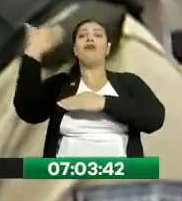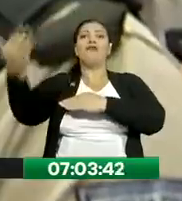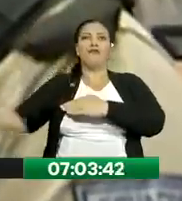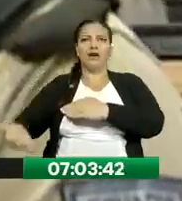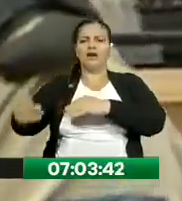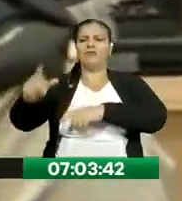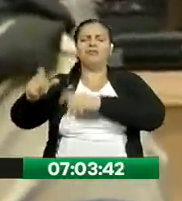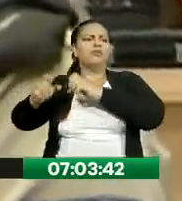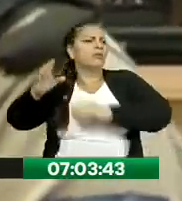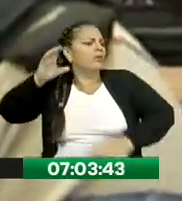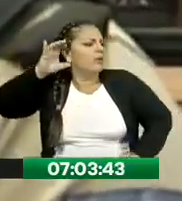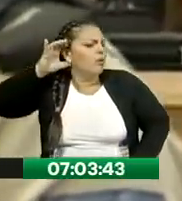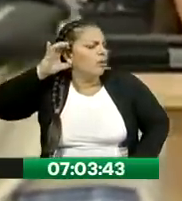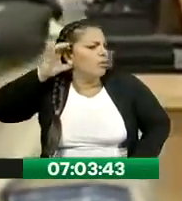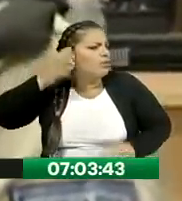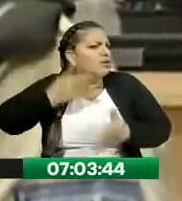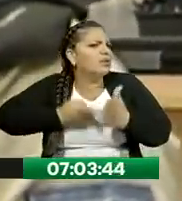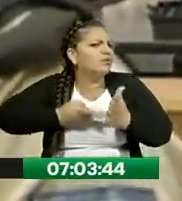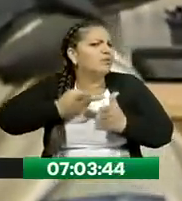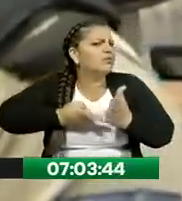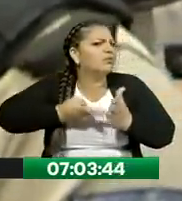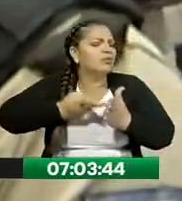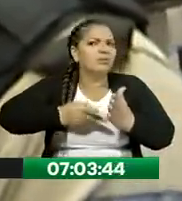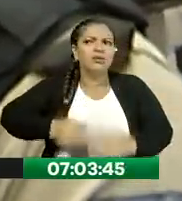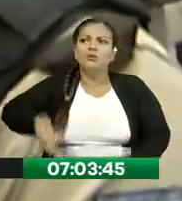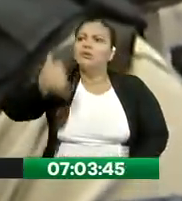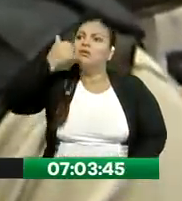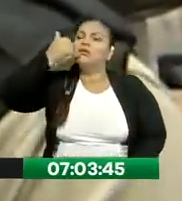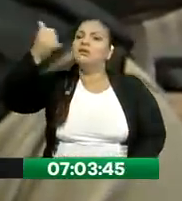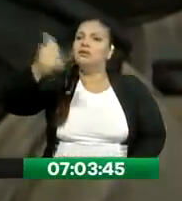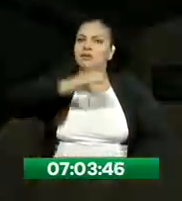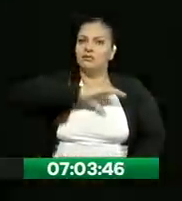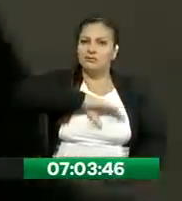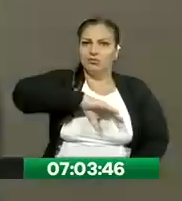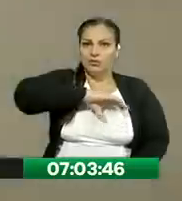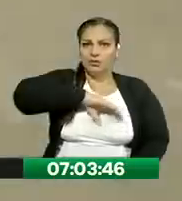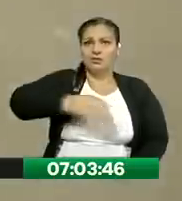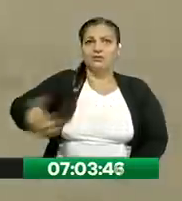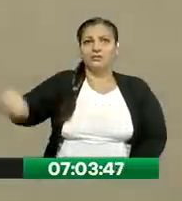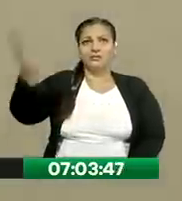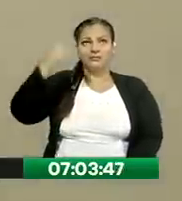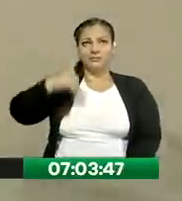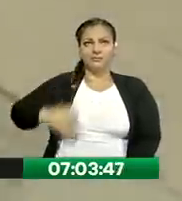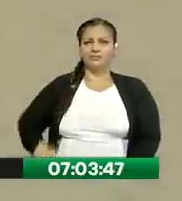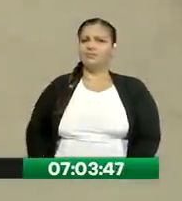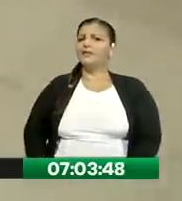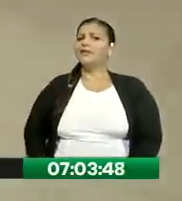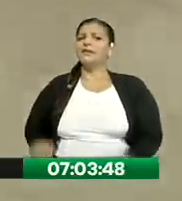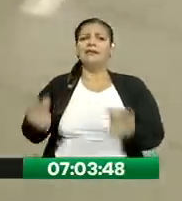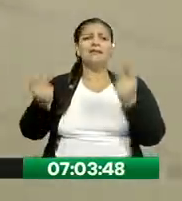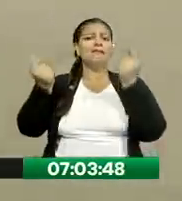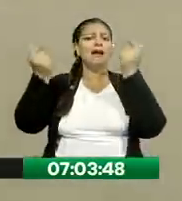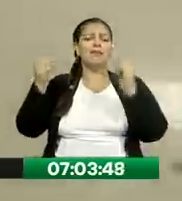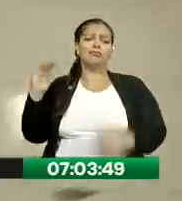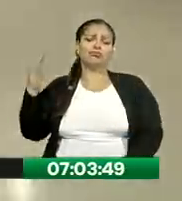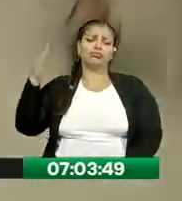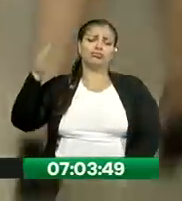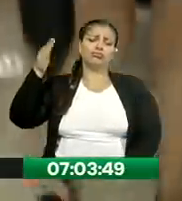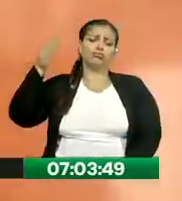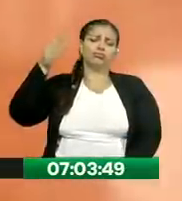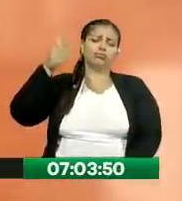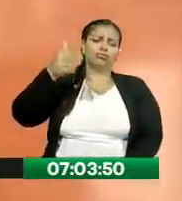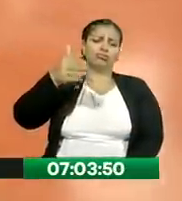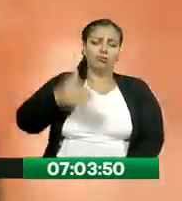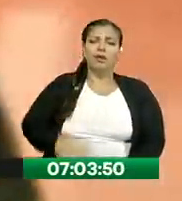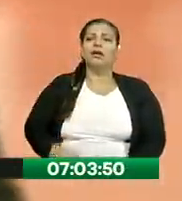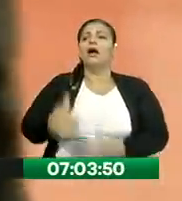hasta el domicilio de las ciudadanas manifestando que ha habido una riña familiar. La oportuna acción impidió que se cometa otro delito más grave,